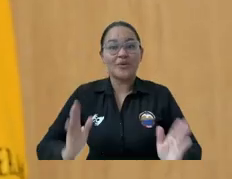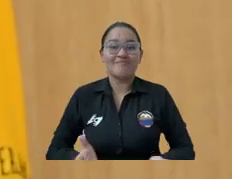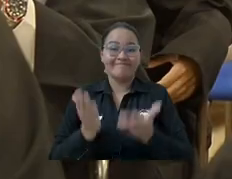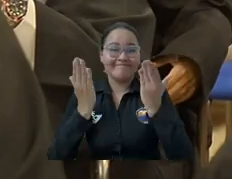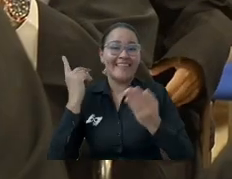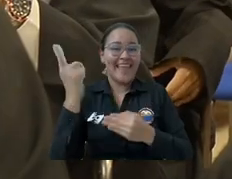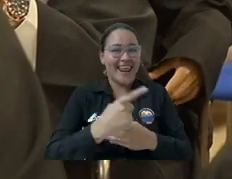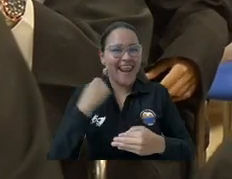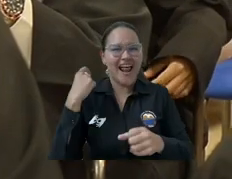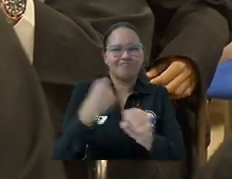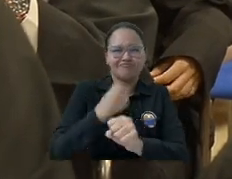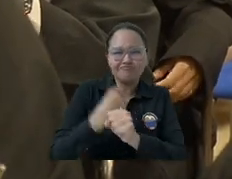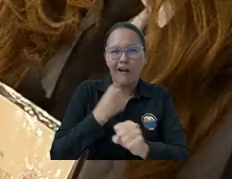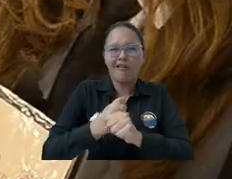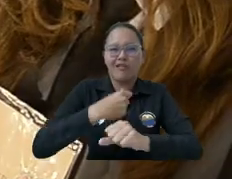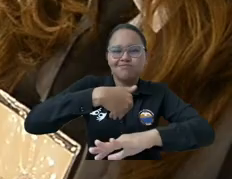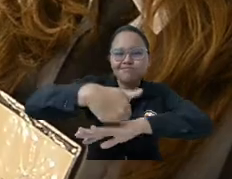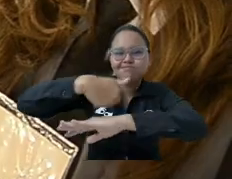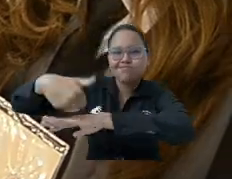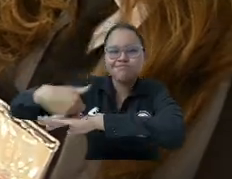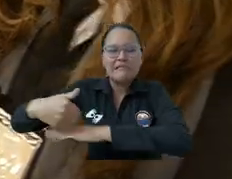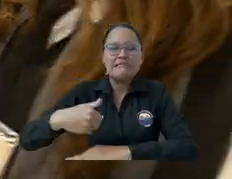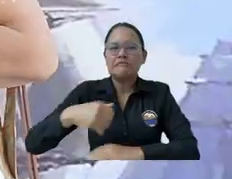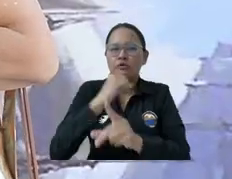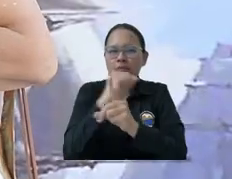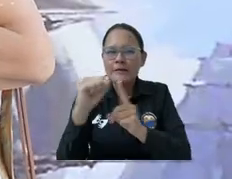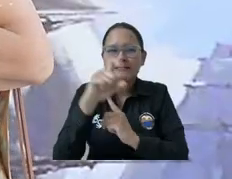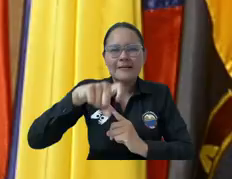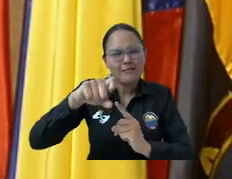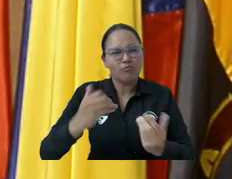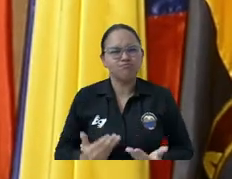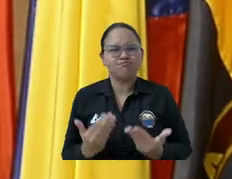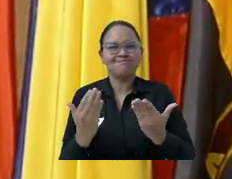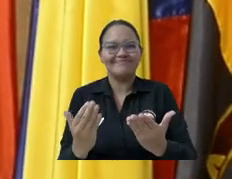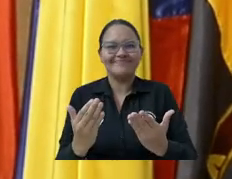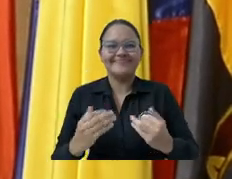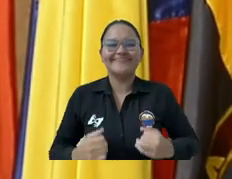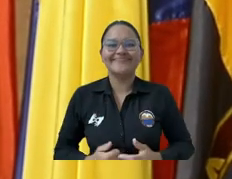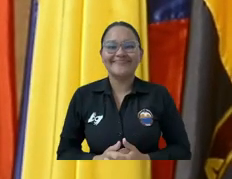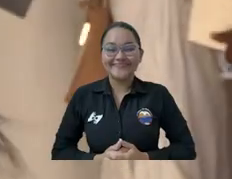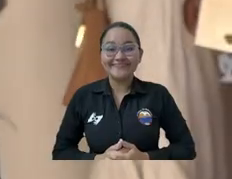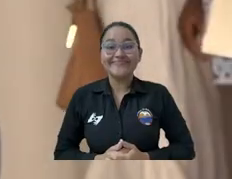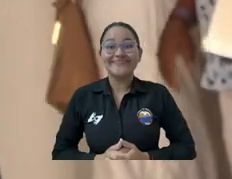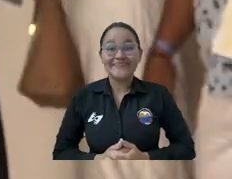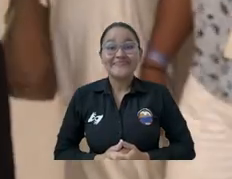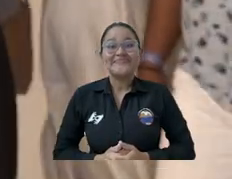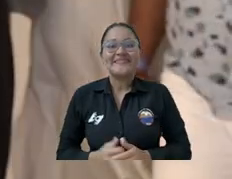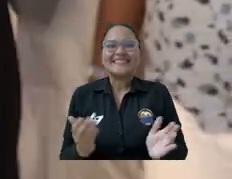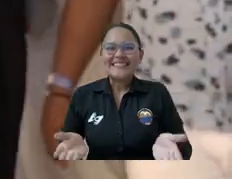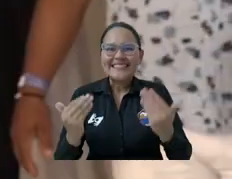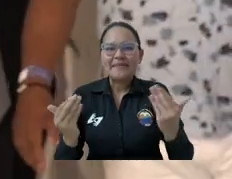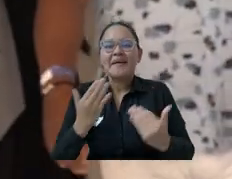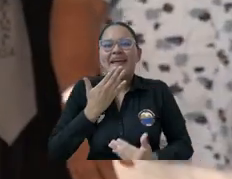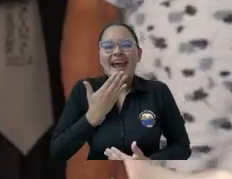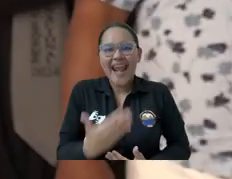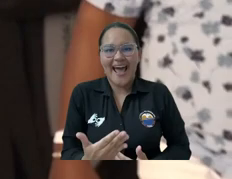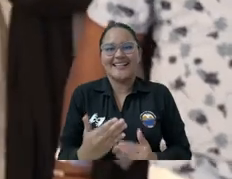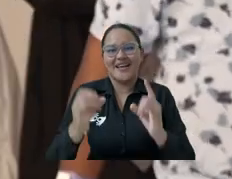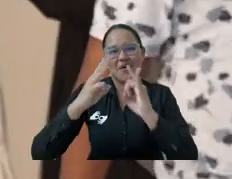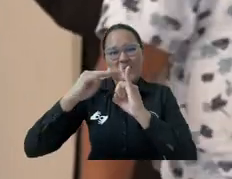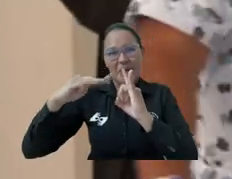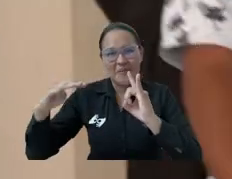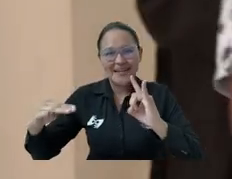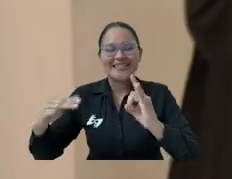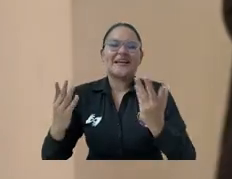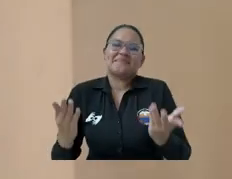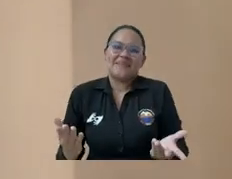cumplir con las exigencias del mercado laboral y responder a las necesidades de la sociedad. Allegados, y gracias a la Universidad